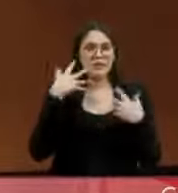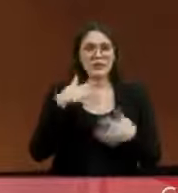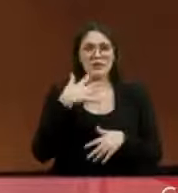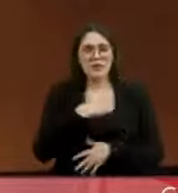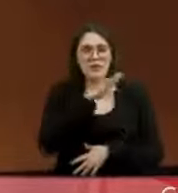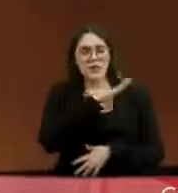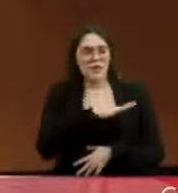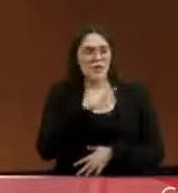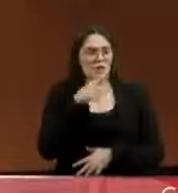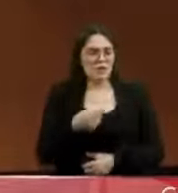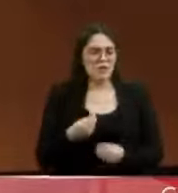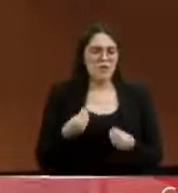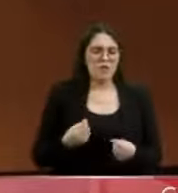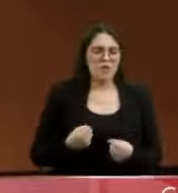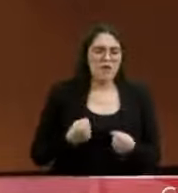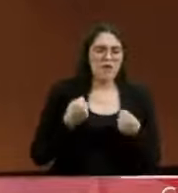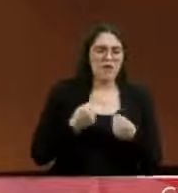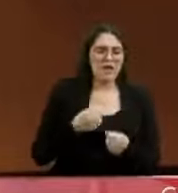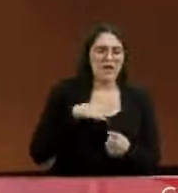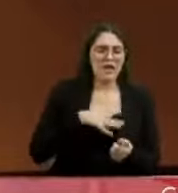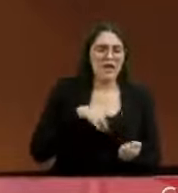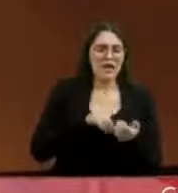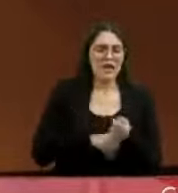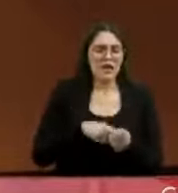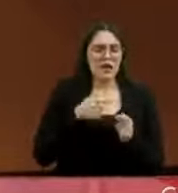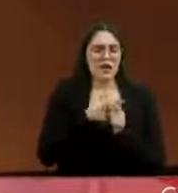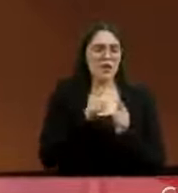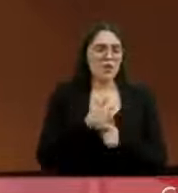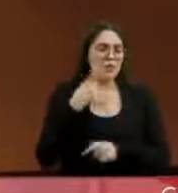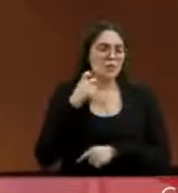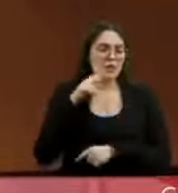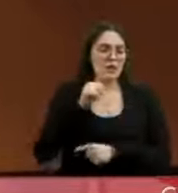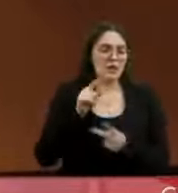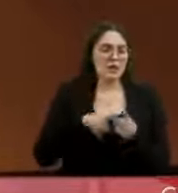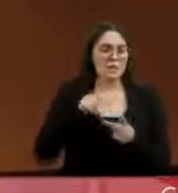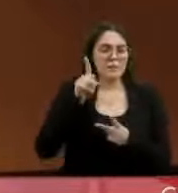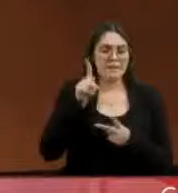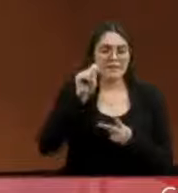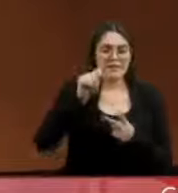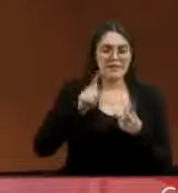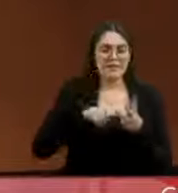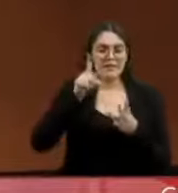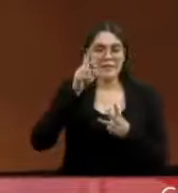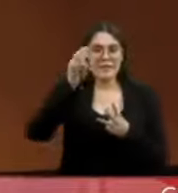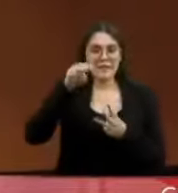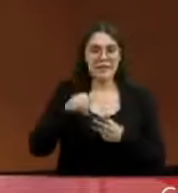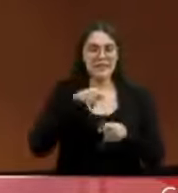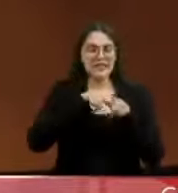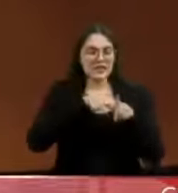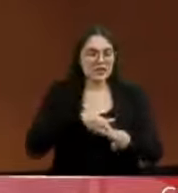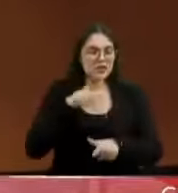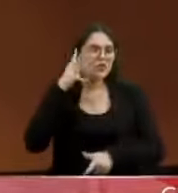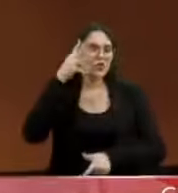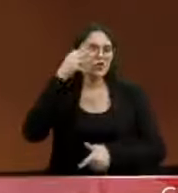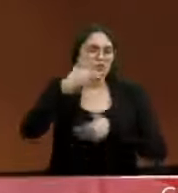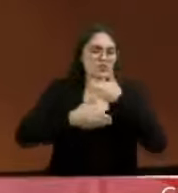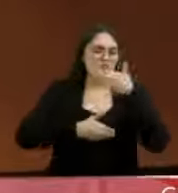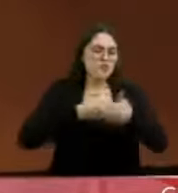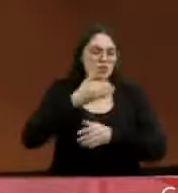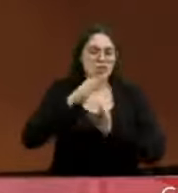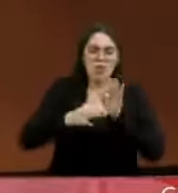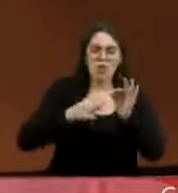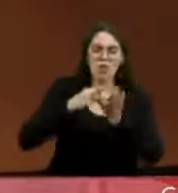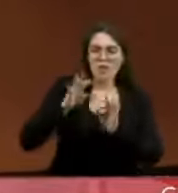impresionantemente fuerte que conforman Morena, PT y Verde seguirá su paso y seguirá cumpliéndole